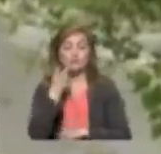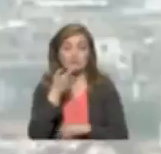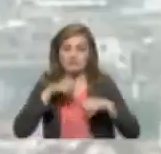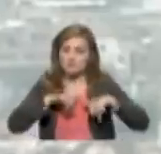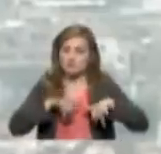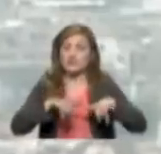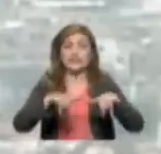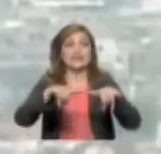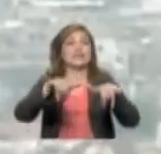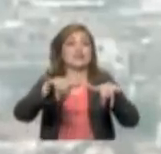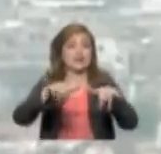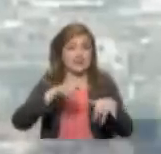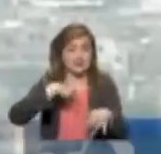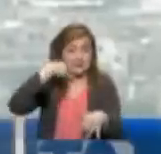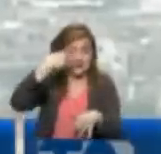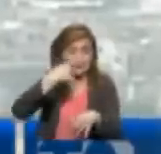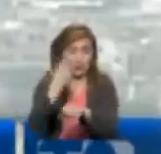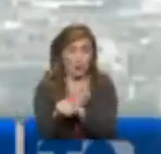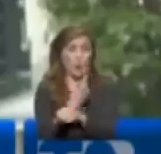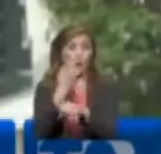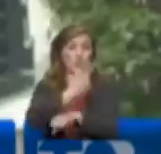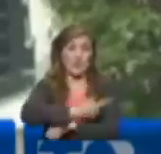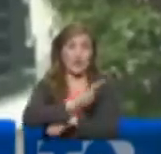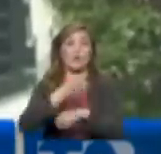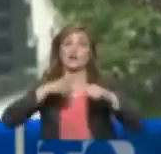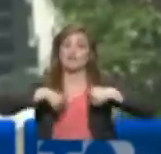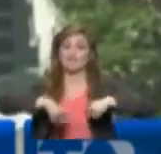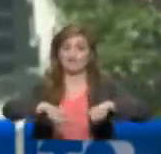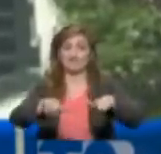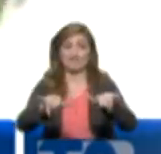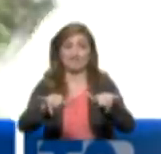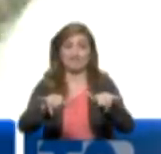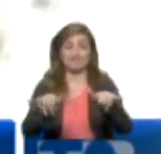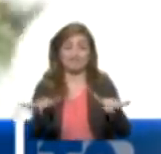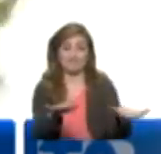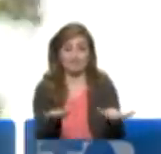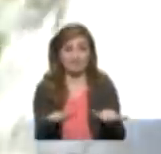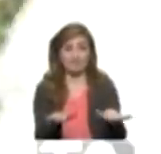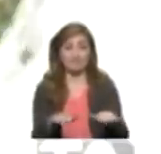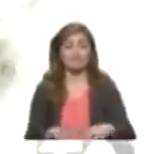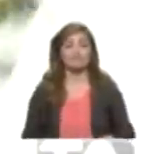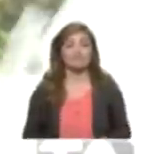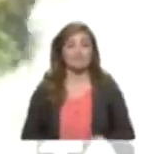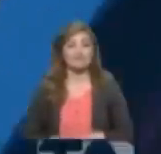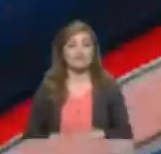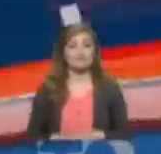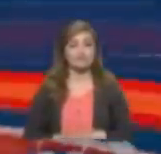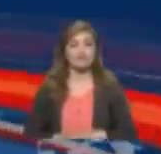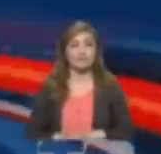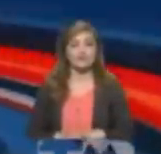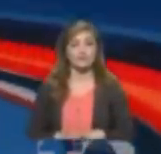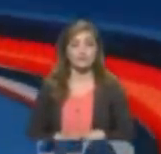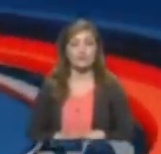continúan durante las próximas horas o días en quito paúl coelho 24 horas